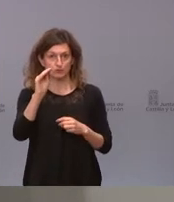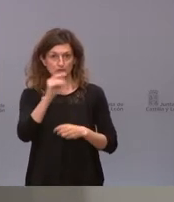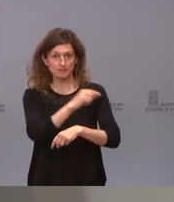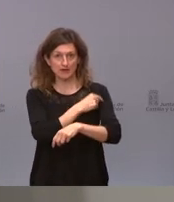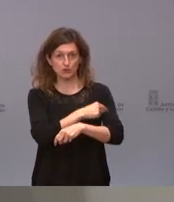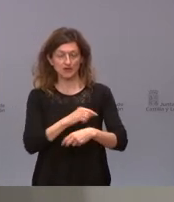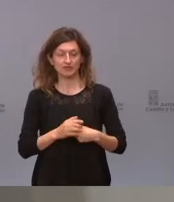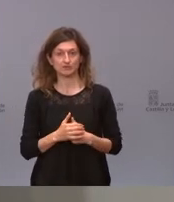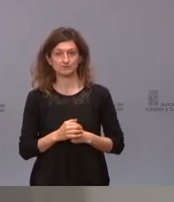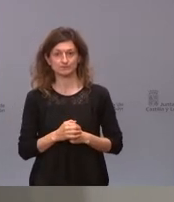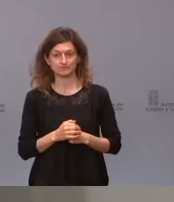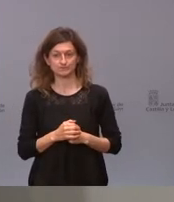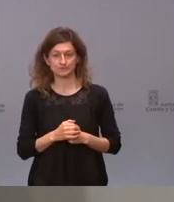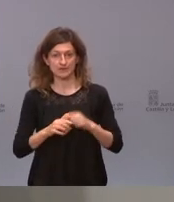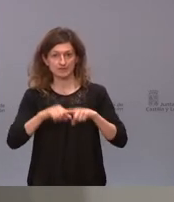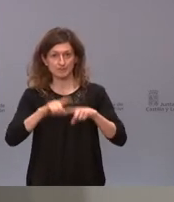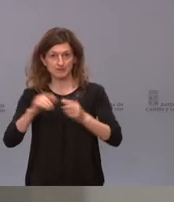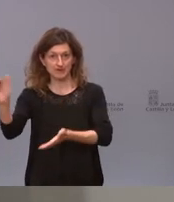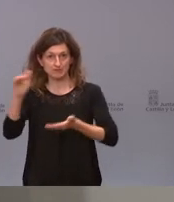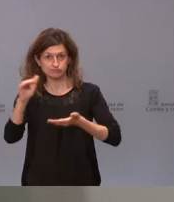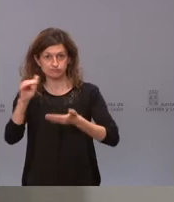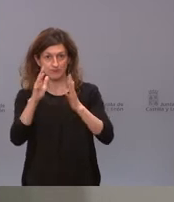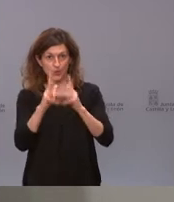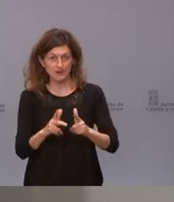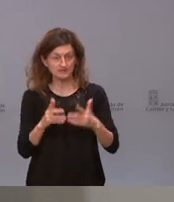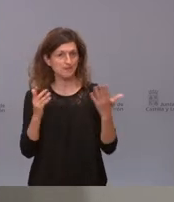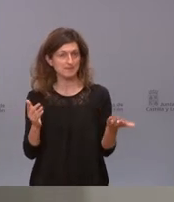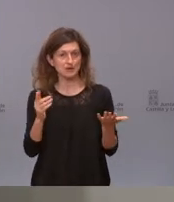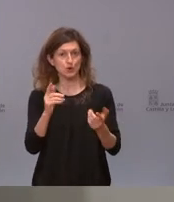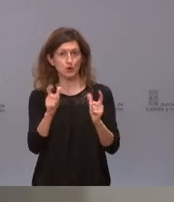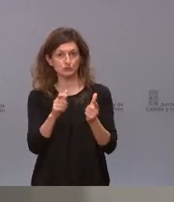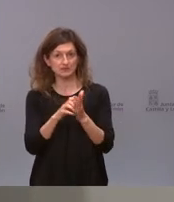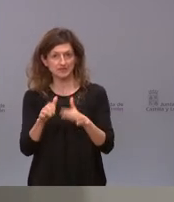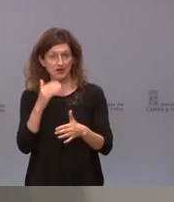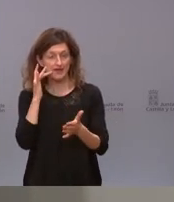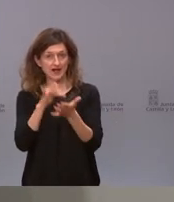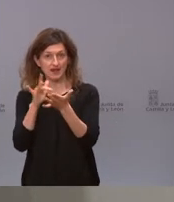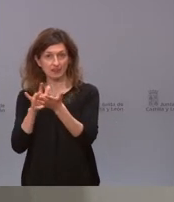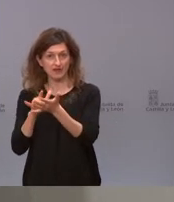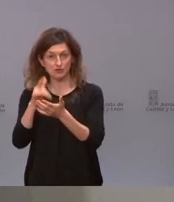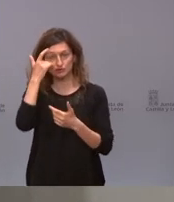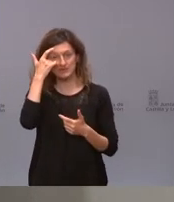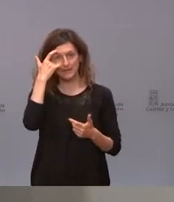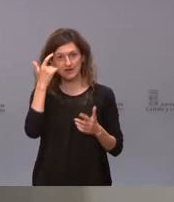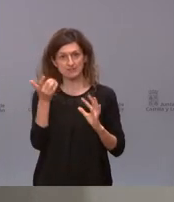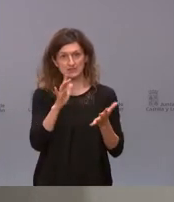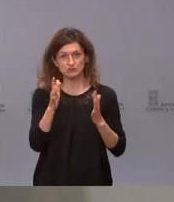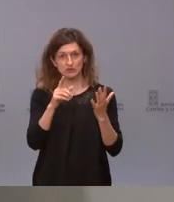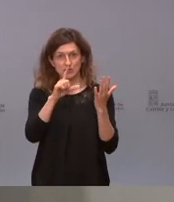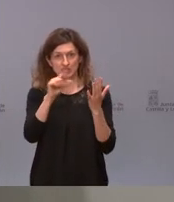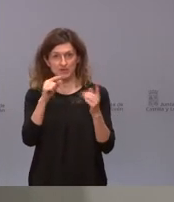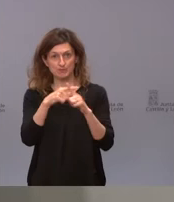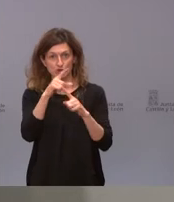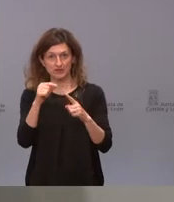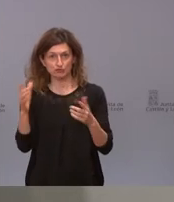depende de las vacunas que llegan pero no sé si desde la junta hay un calendario fijado para saber cuándo puede estar el cien por cien de la